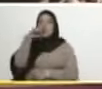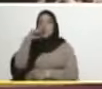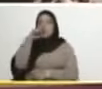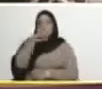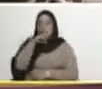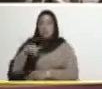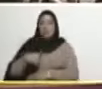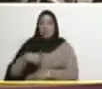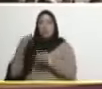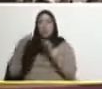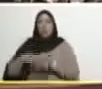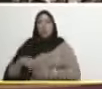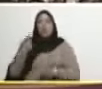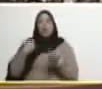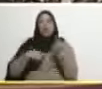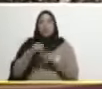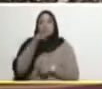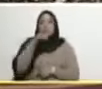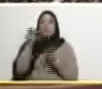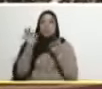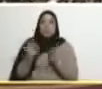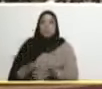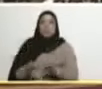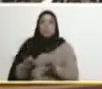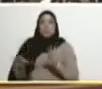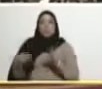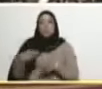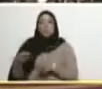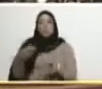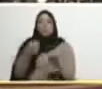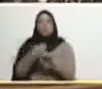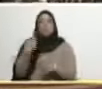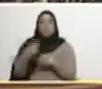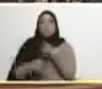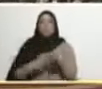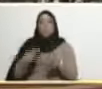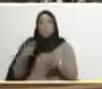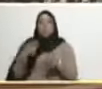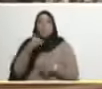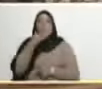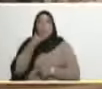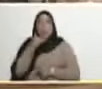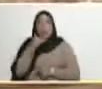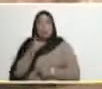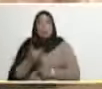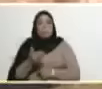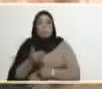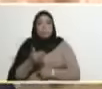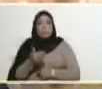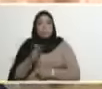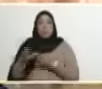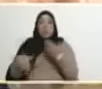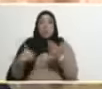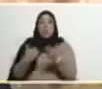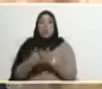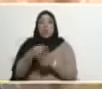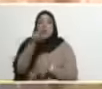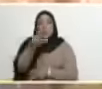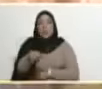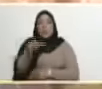que nosotros fuéramos colonia del Río Negro, del Río Bravo, hasta la